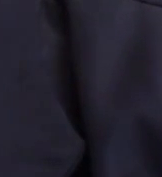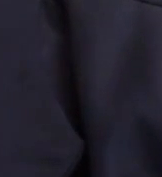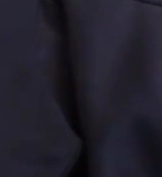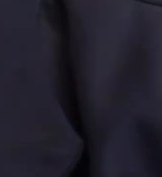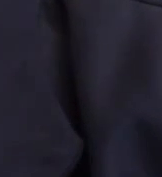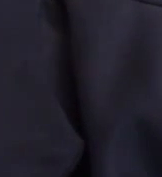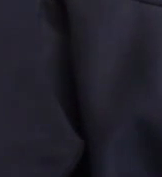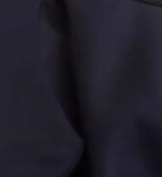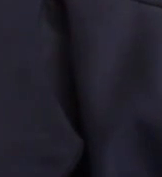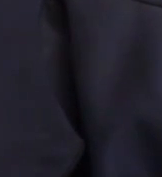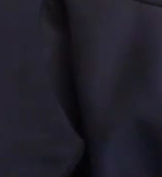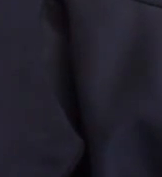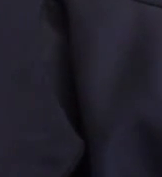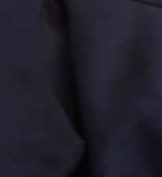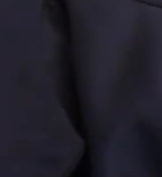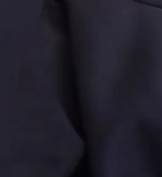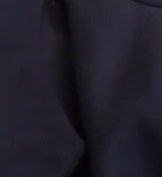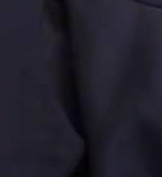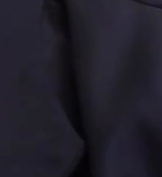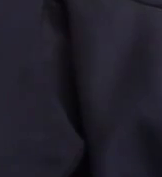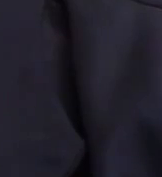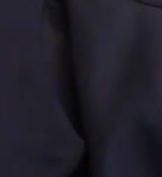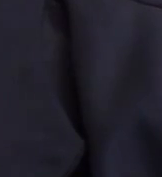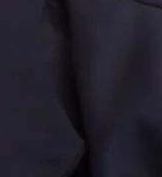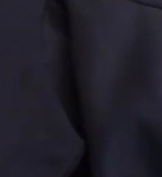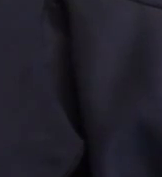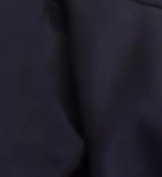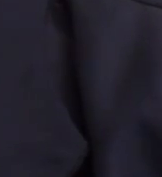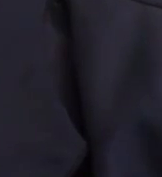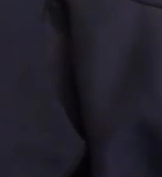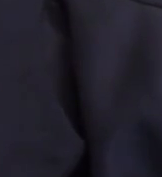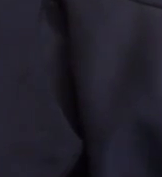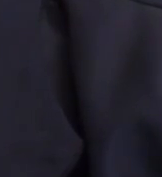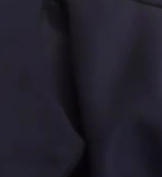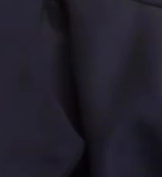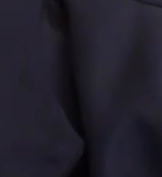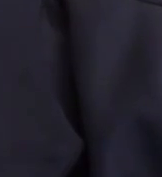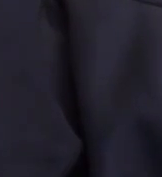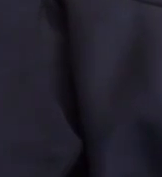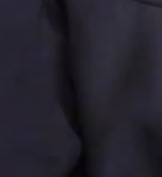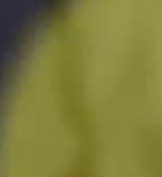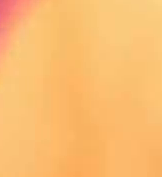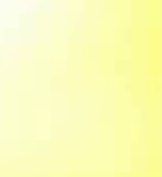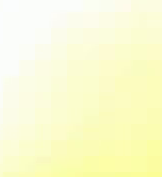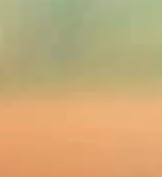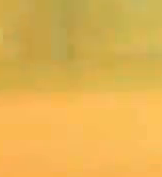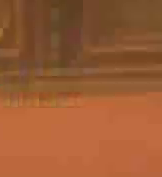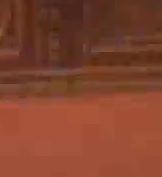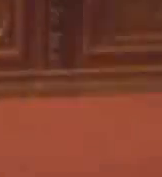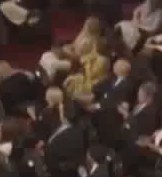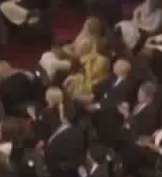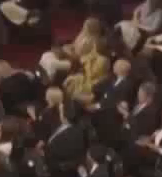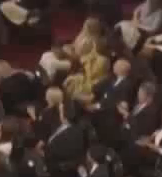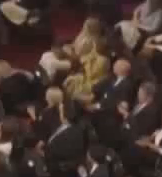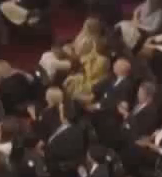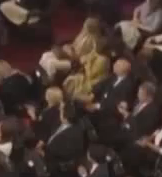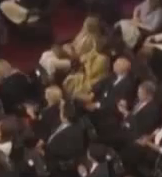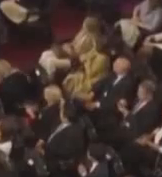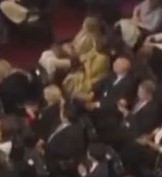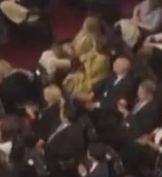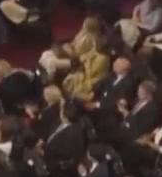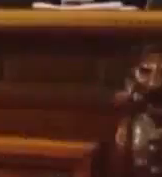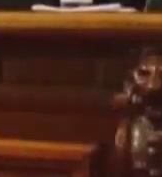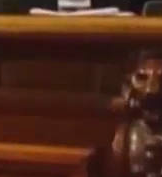además implica una contracción importante del gasto público en general. Chile sigue